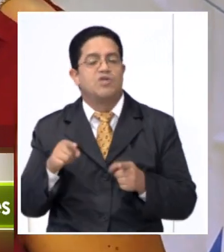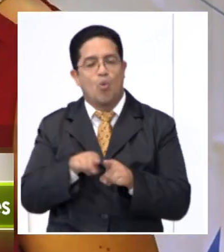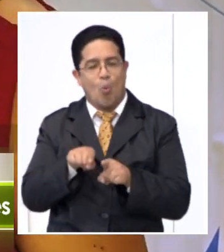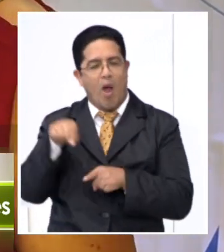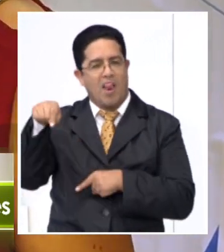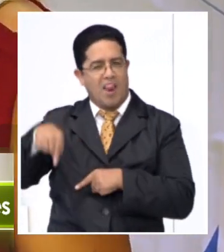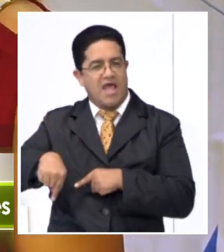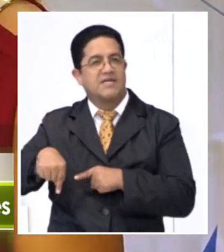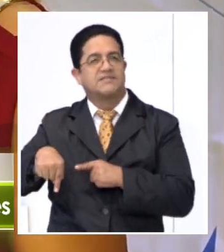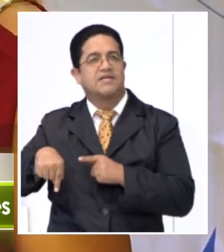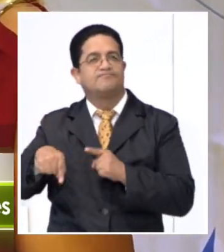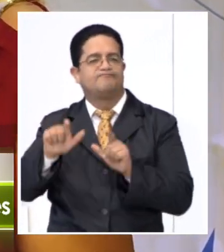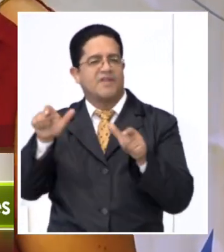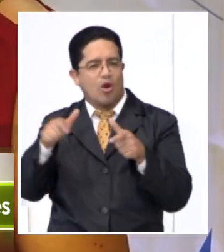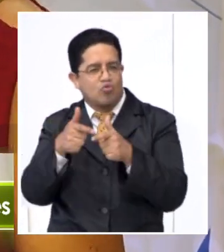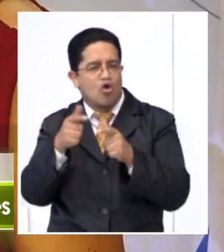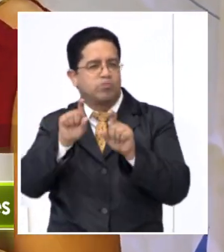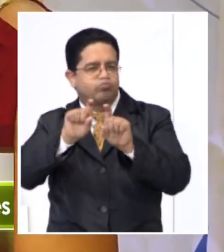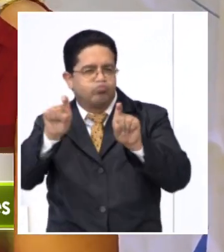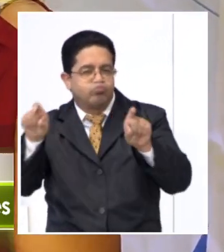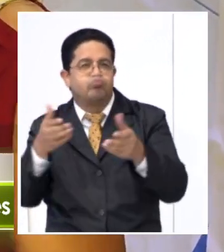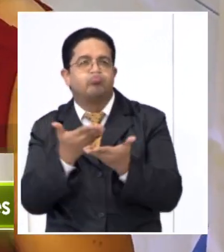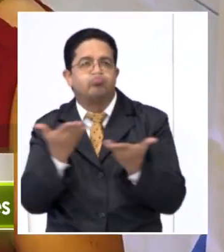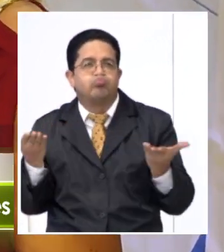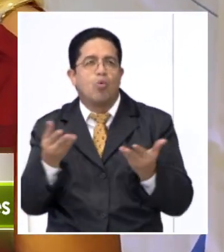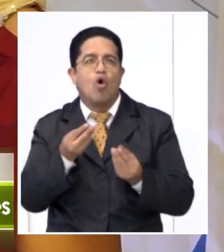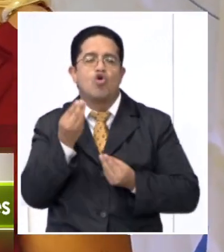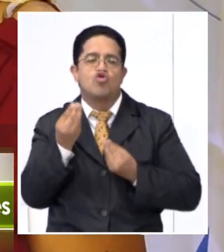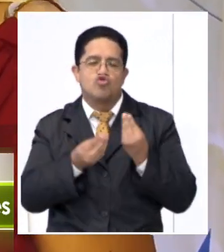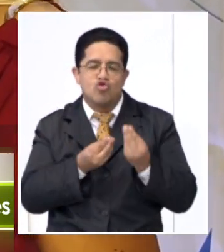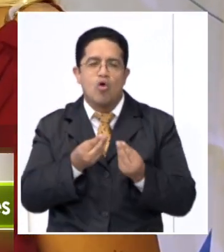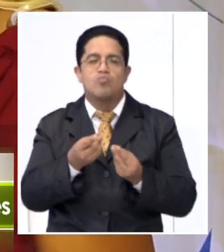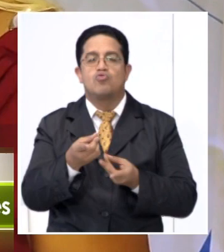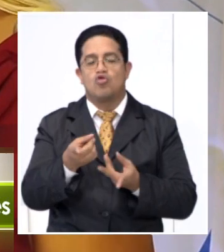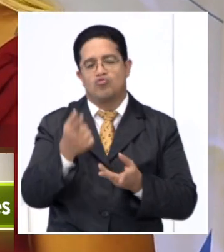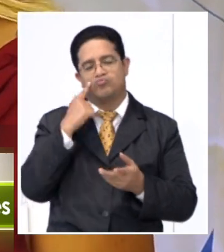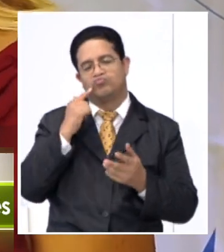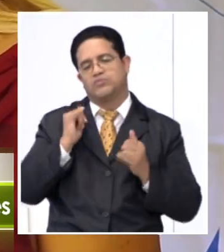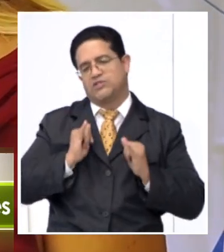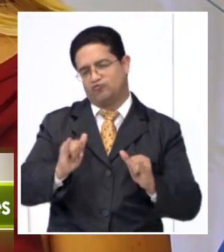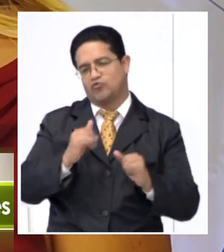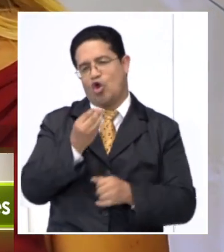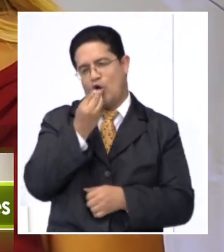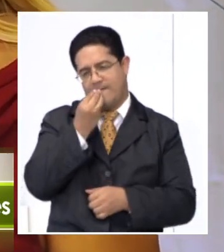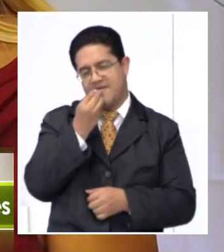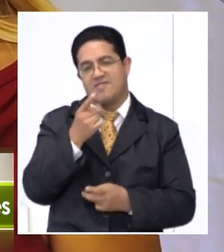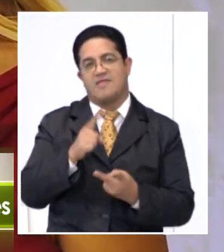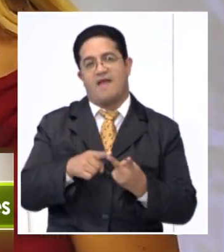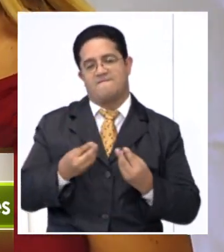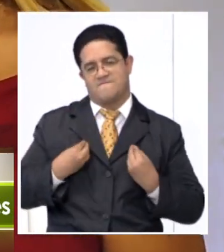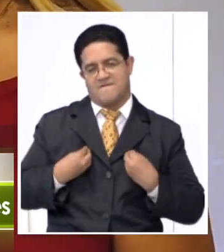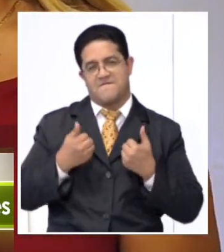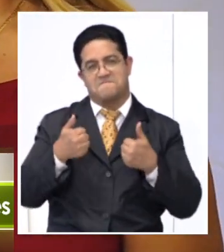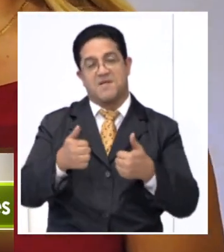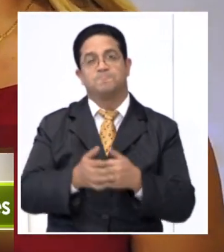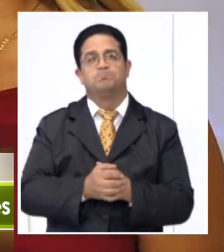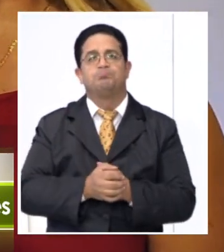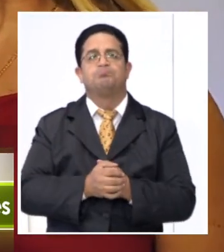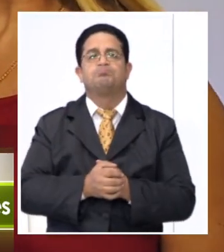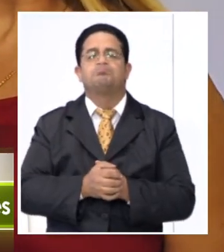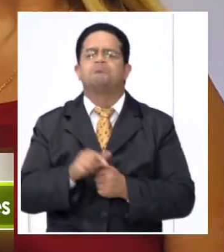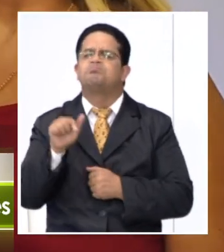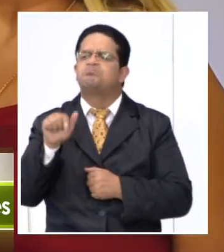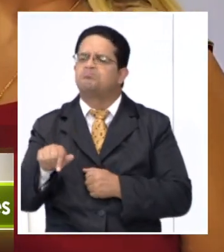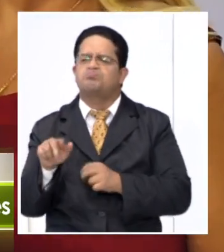que enseñamos un poco más a disfrutar una buena comida y una buena bebida. Doctora, además es importante destacar que en esta